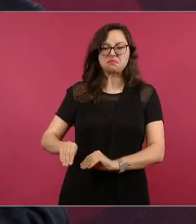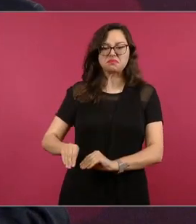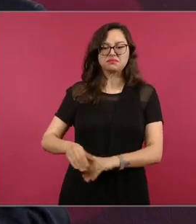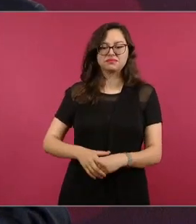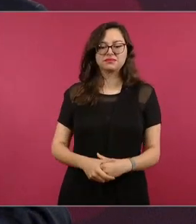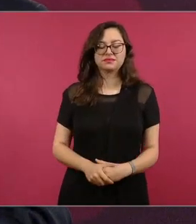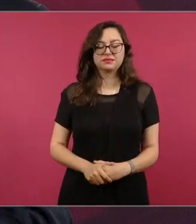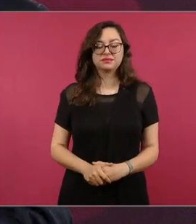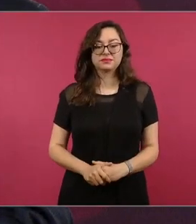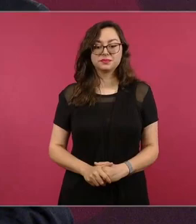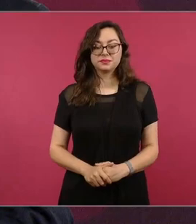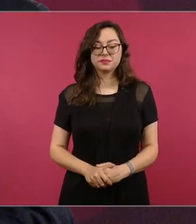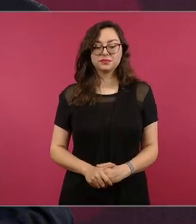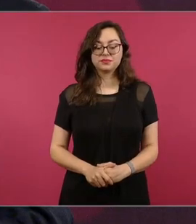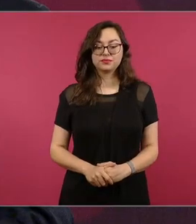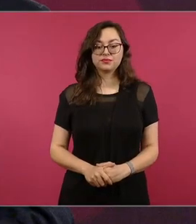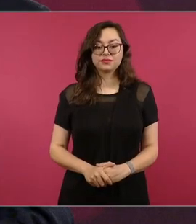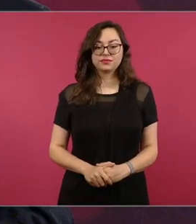no